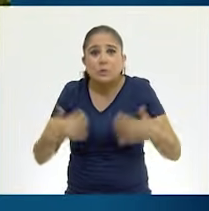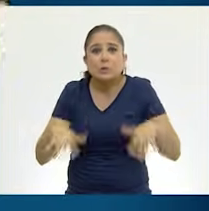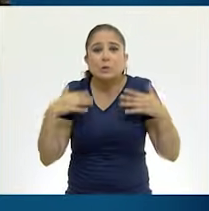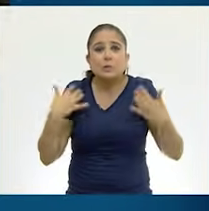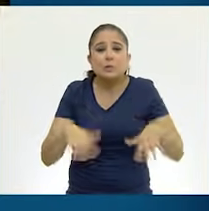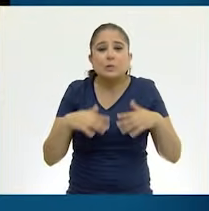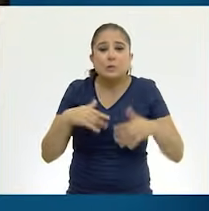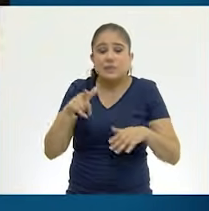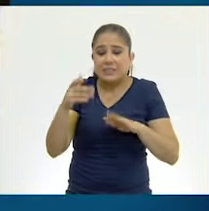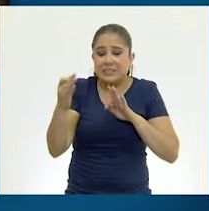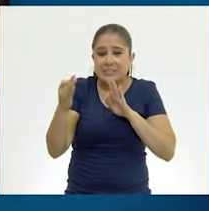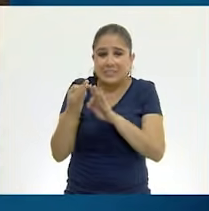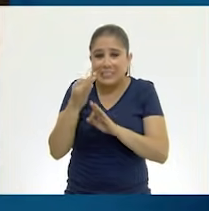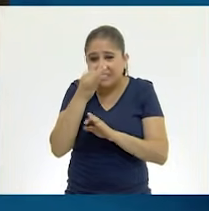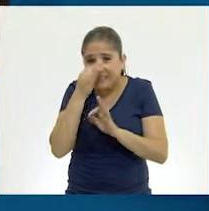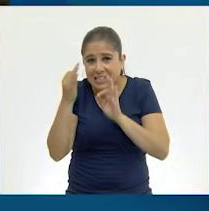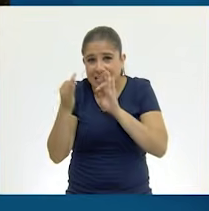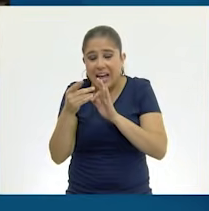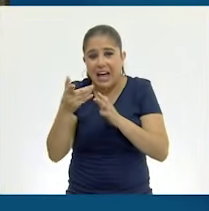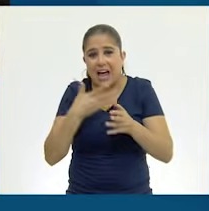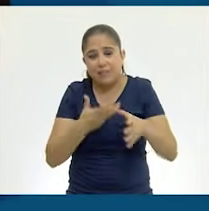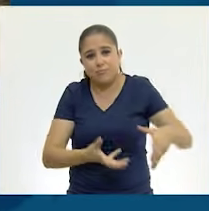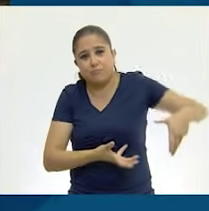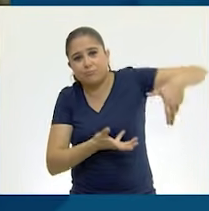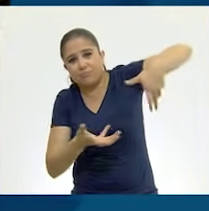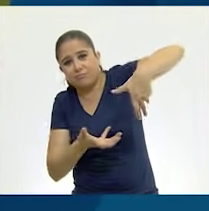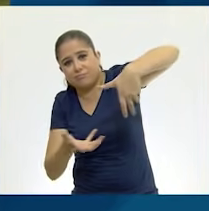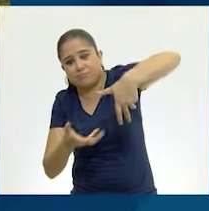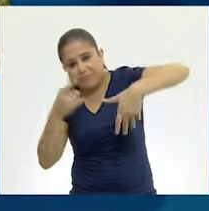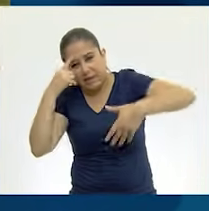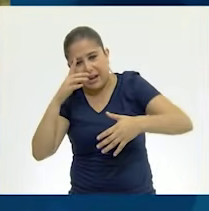Ahí cerca está el camión donde las vacían.